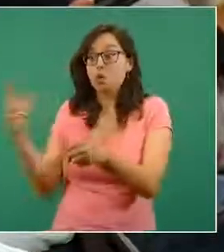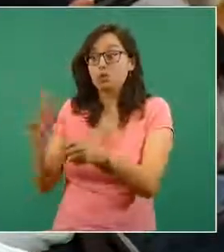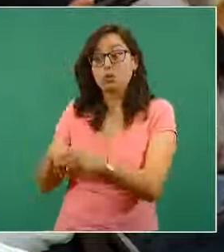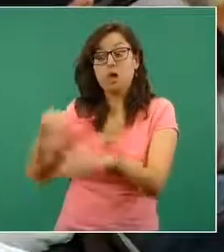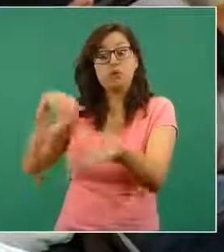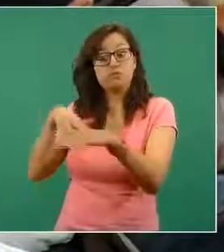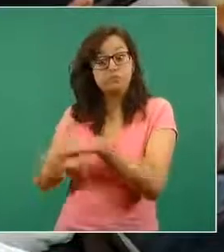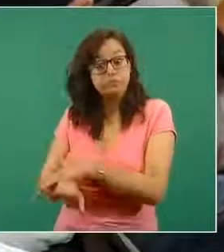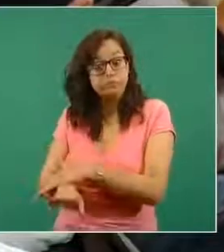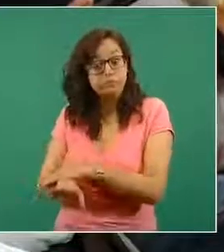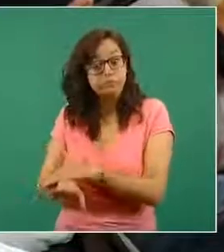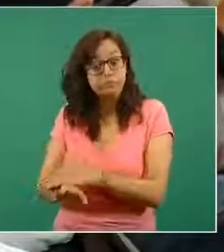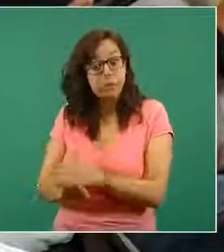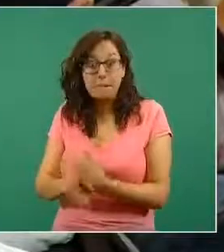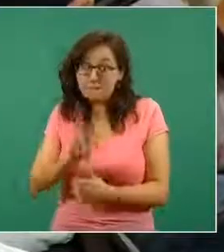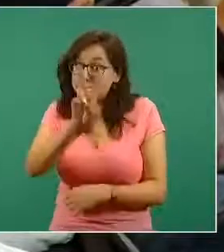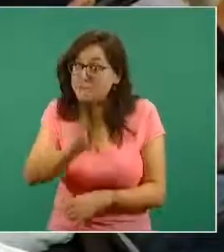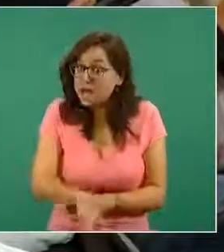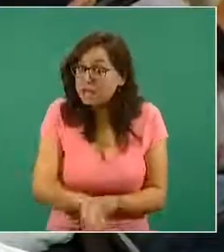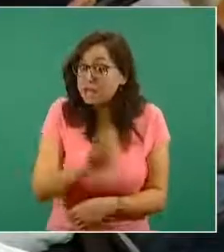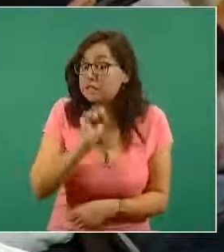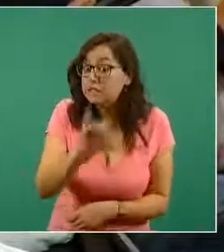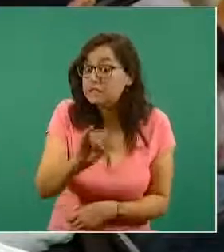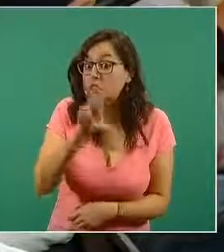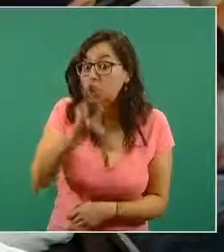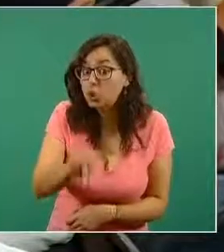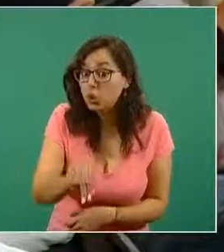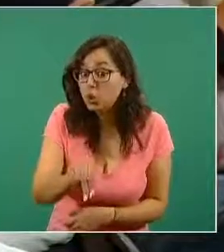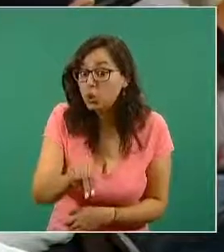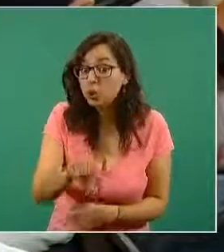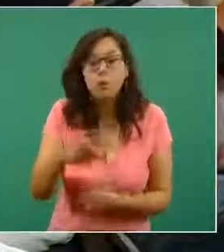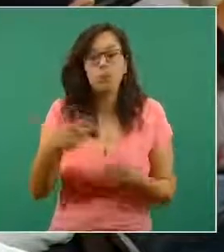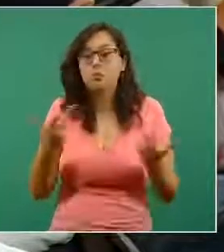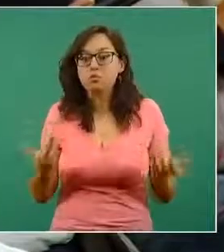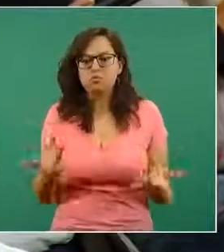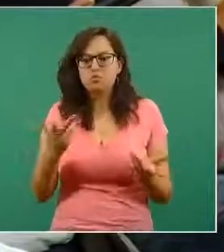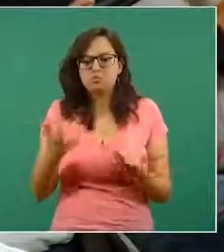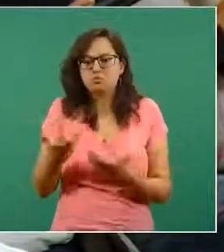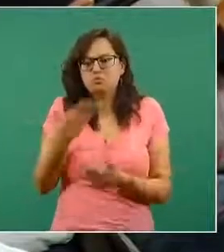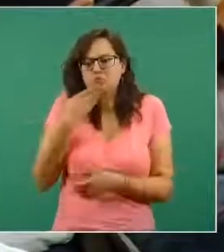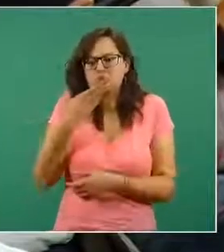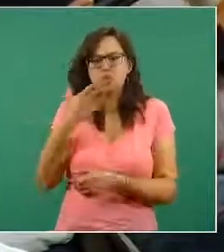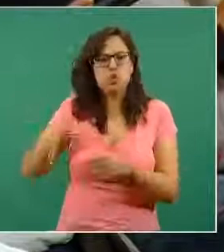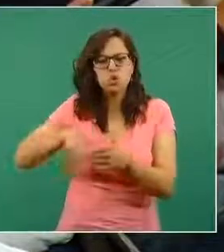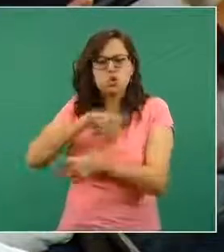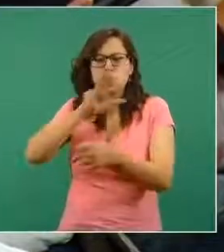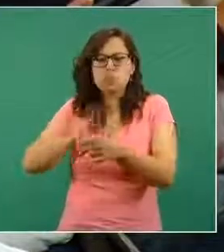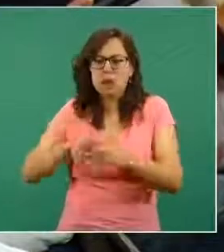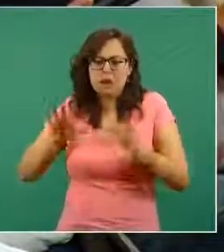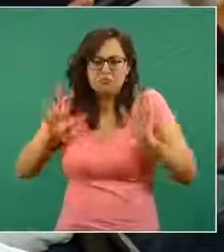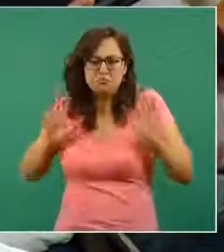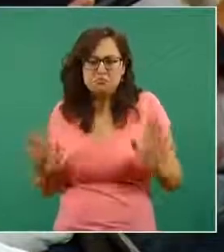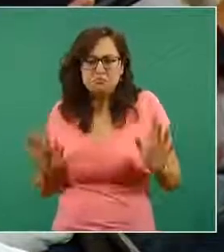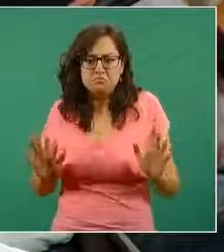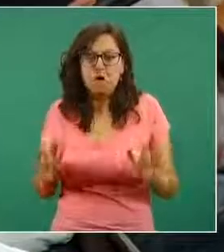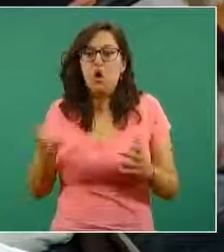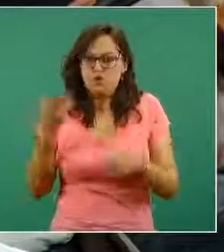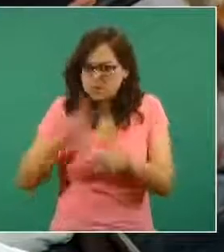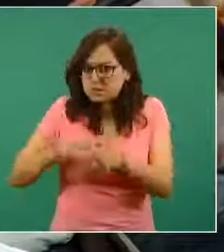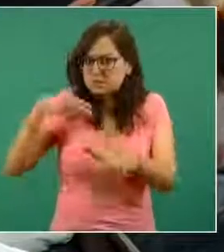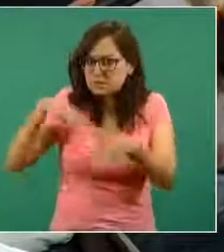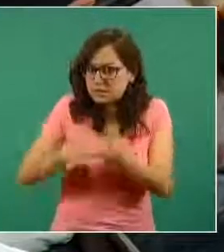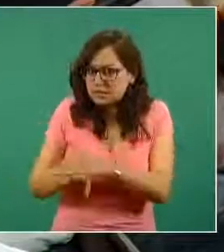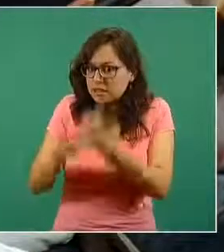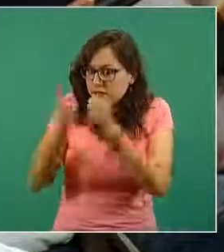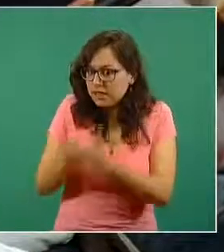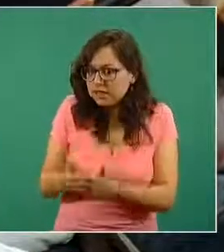aclare es si estuvo el subsecretario hospitalizado, o sea, sería lo normal, es una atención a COVID, ¿sí?